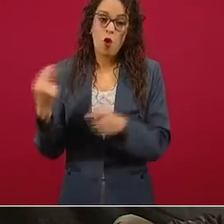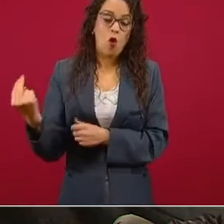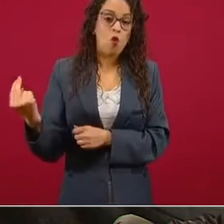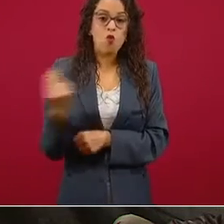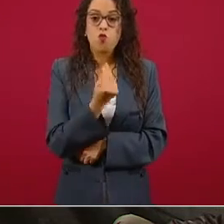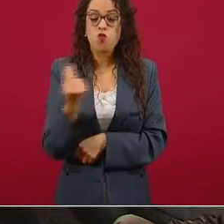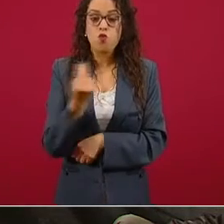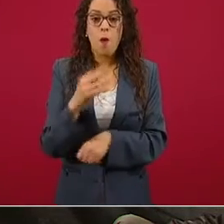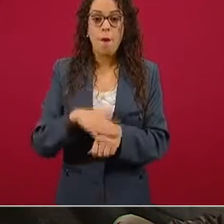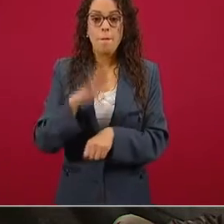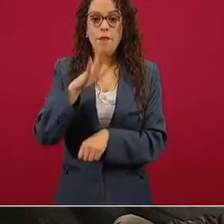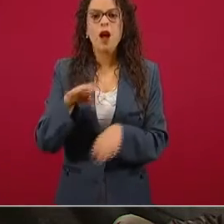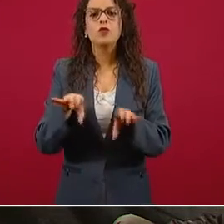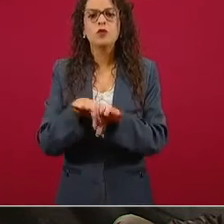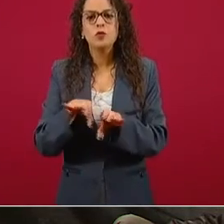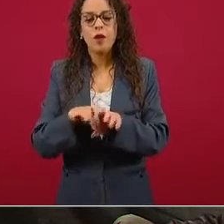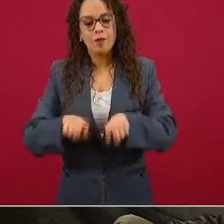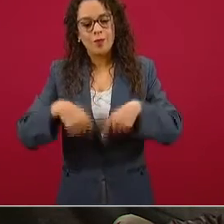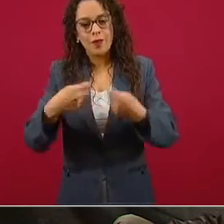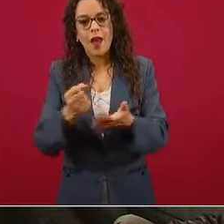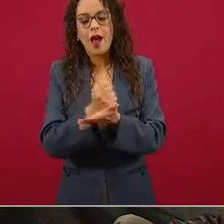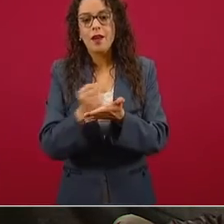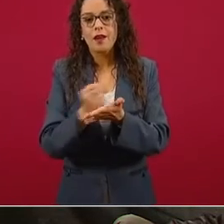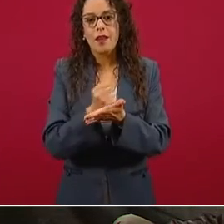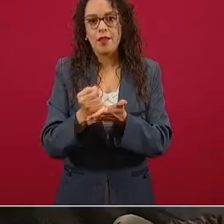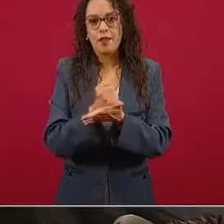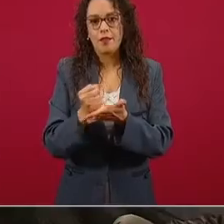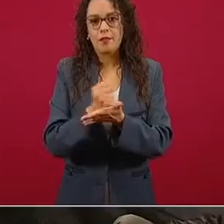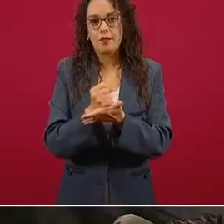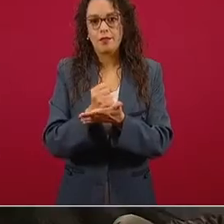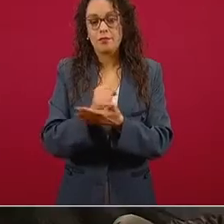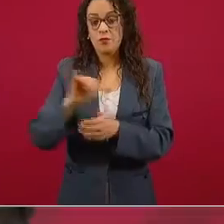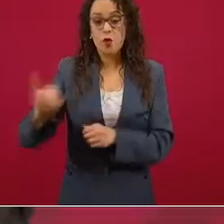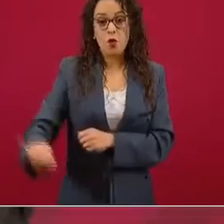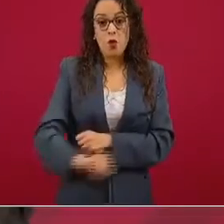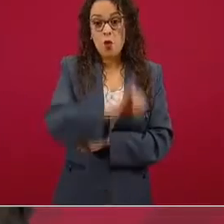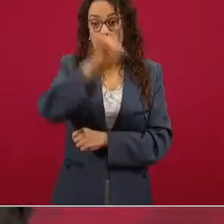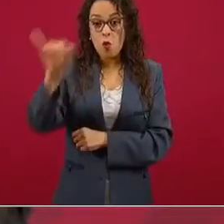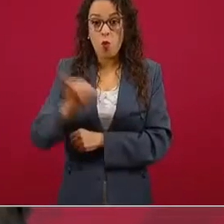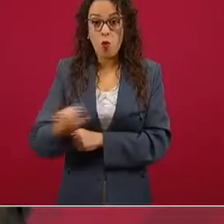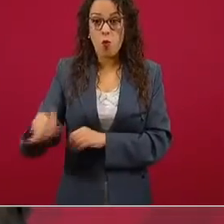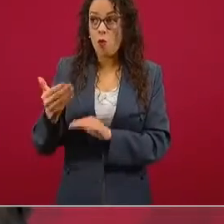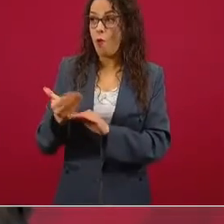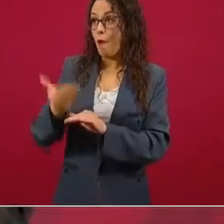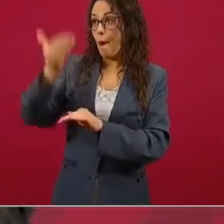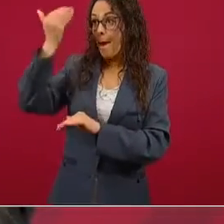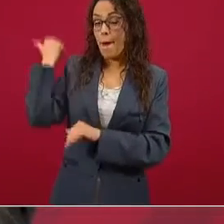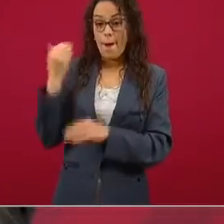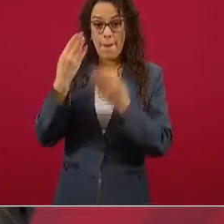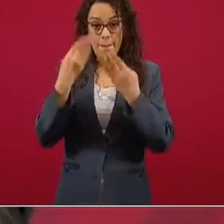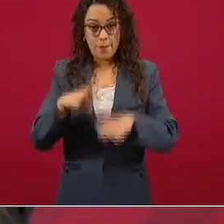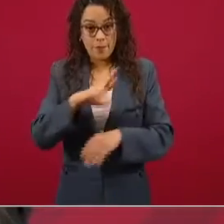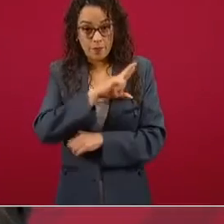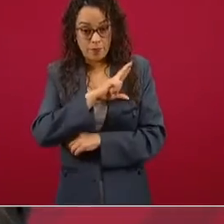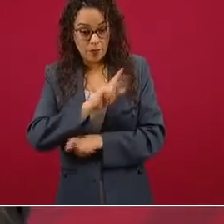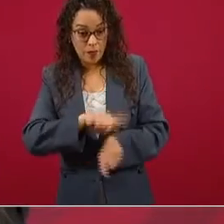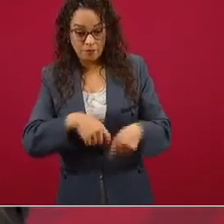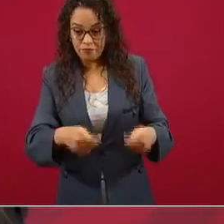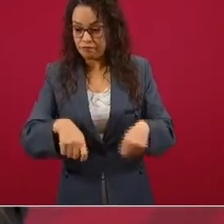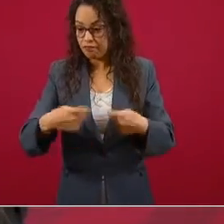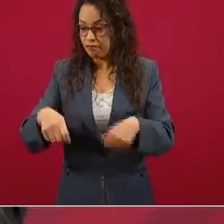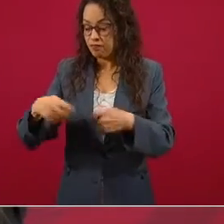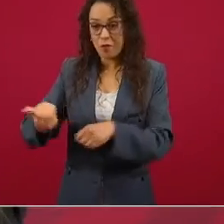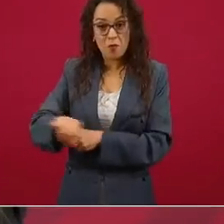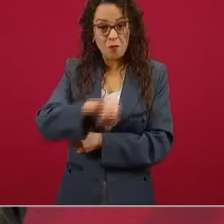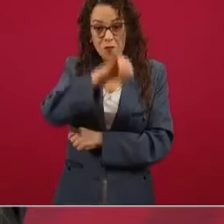que nunca la banca comercial había entregado en cantidad